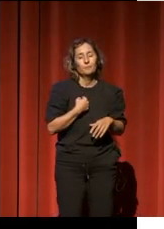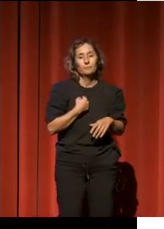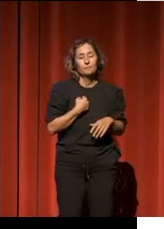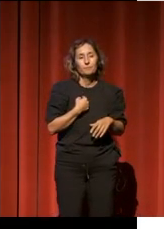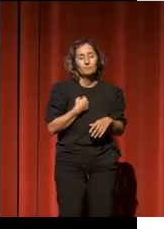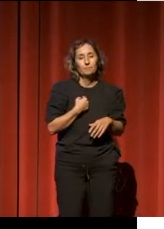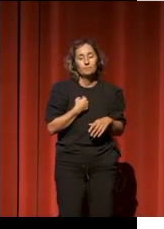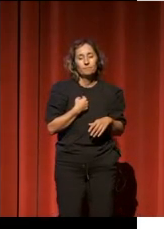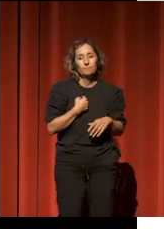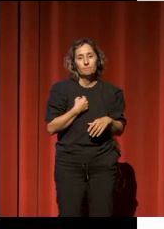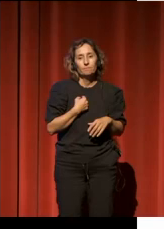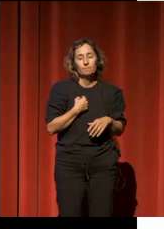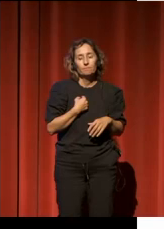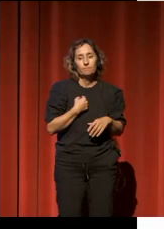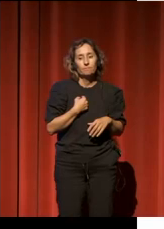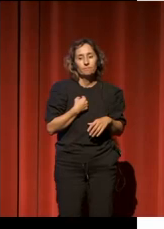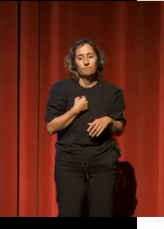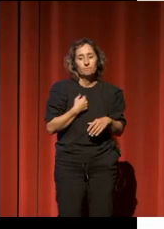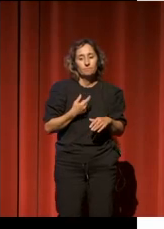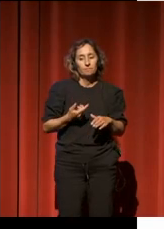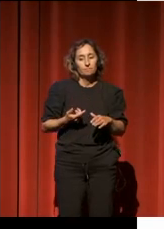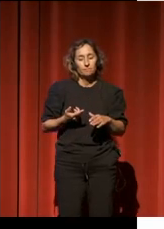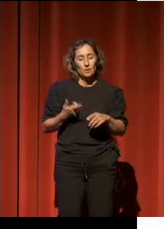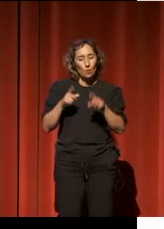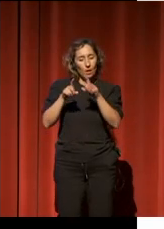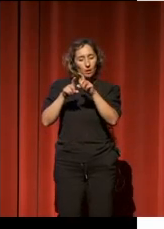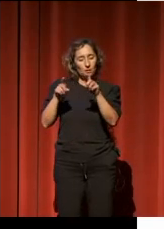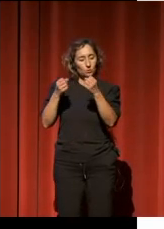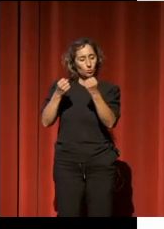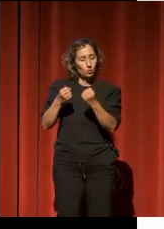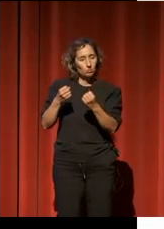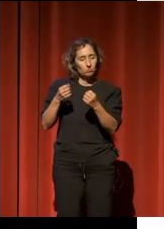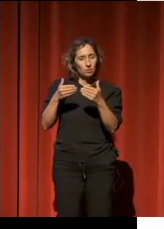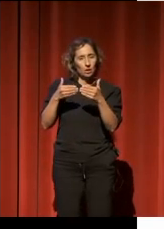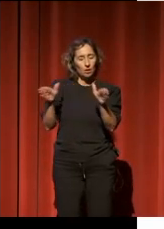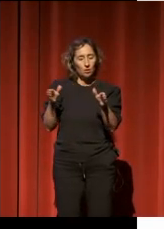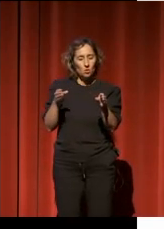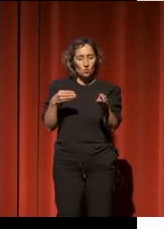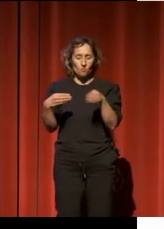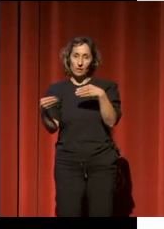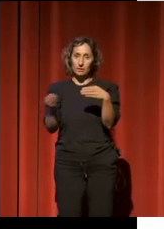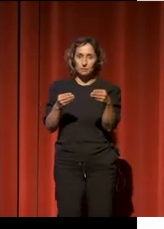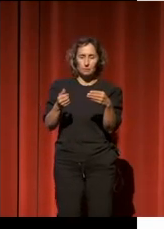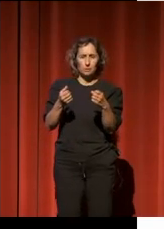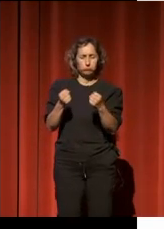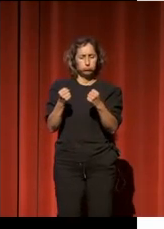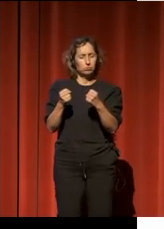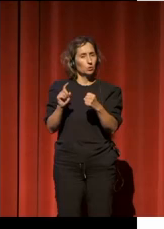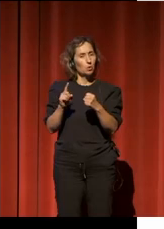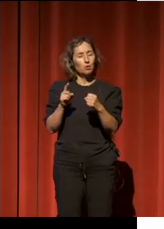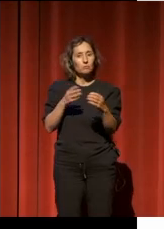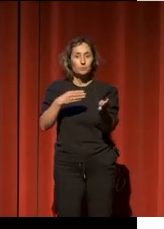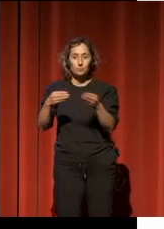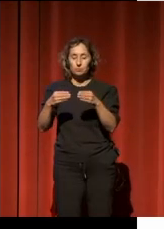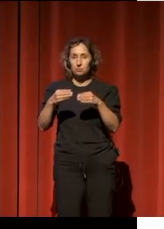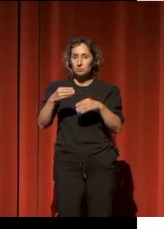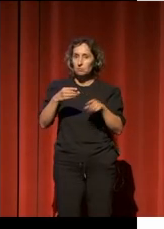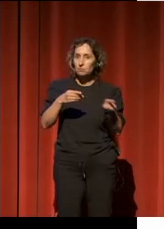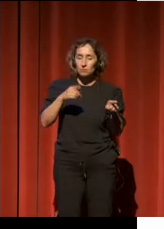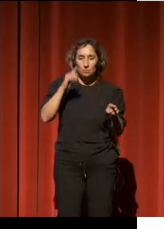emergencia de una institucionalidad Ah más abierta más flexible e menos rígida es les parece un elemento clave